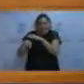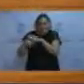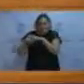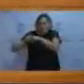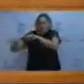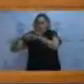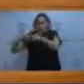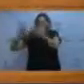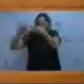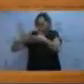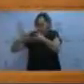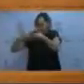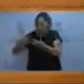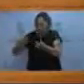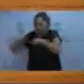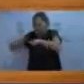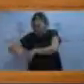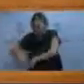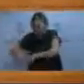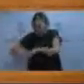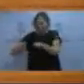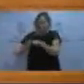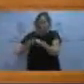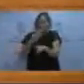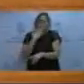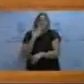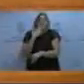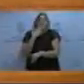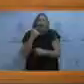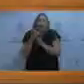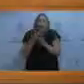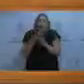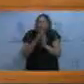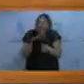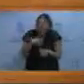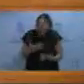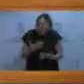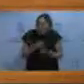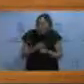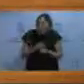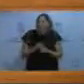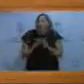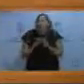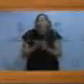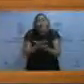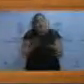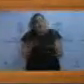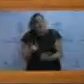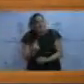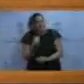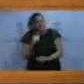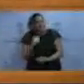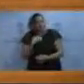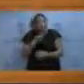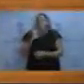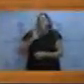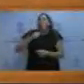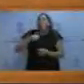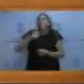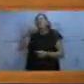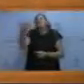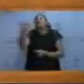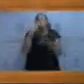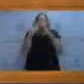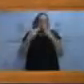residencial. Es decir, suena risa que usted me hable a estas alturas de pérdida de confianza o que lo haya manifestado públicamente, ¿no? Y yo creo,